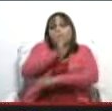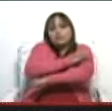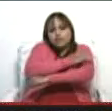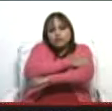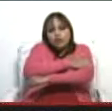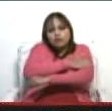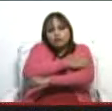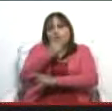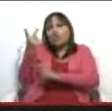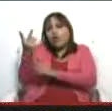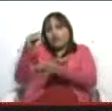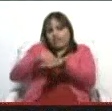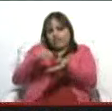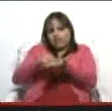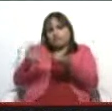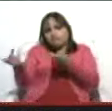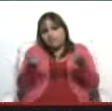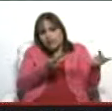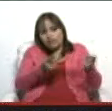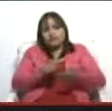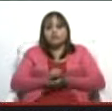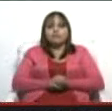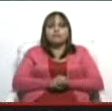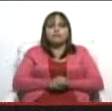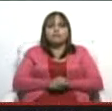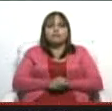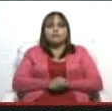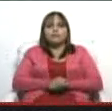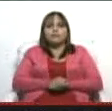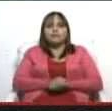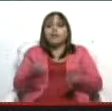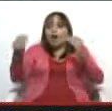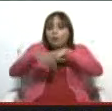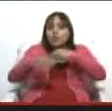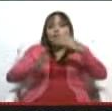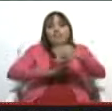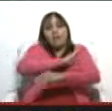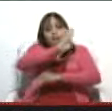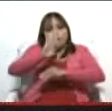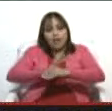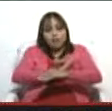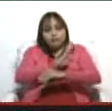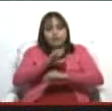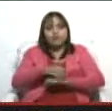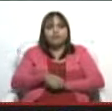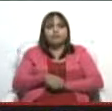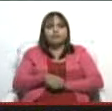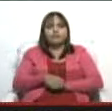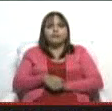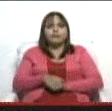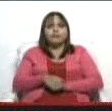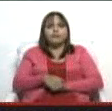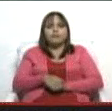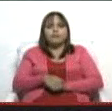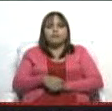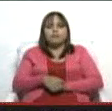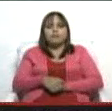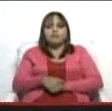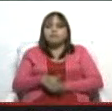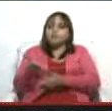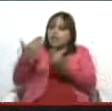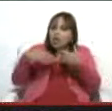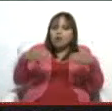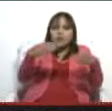de oportunidades. En el mecanismo del acuerdo de Barbados, vinieron a reunirse con nosotros,